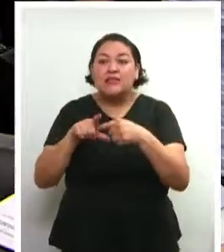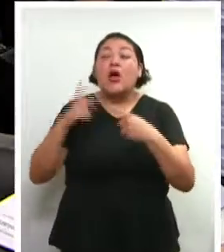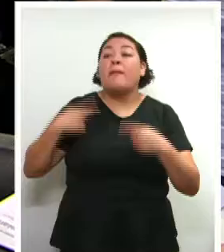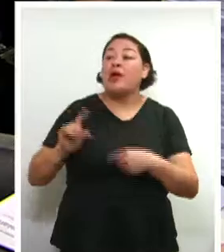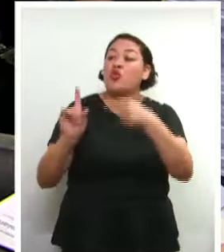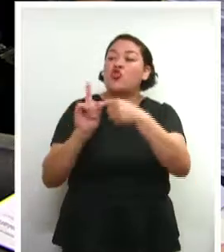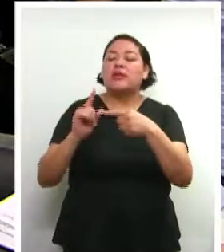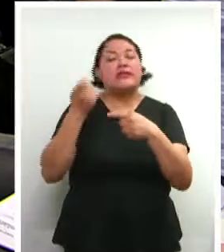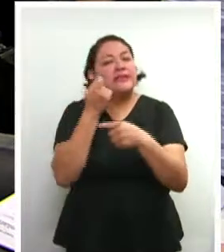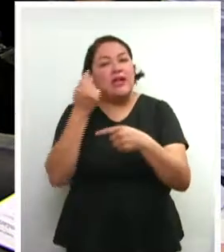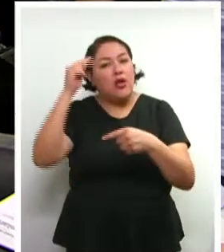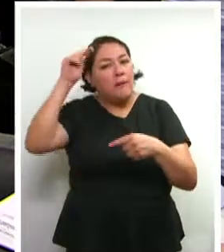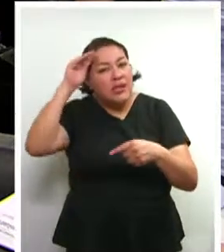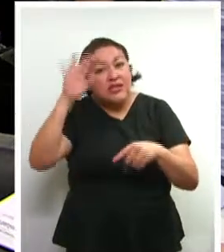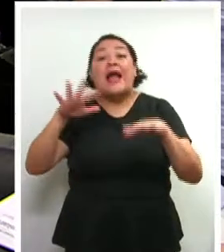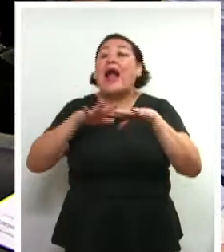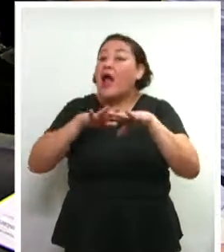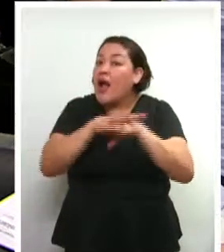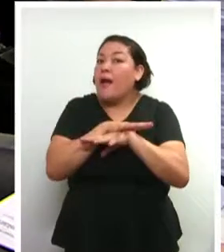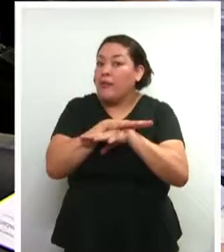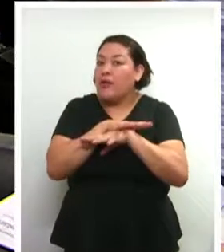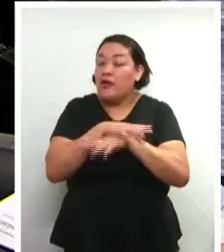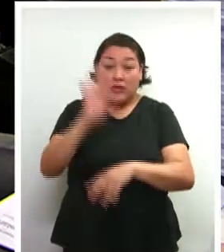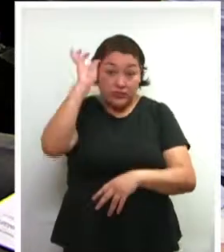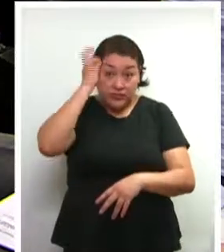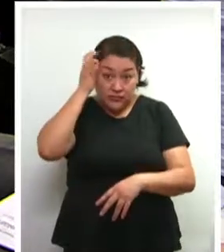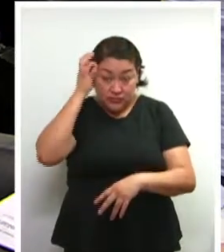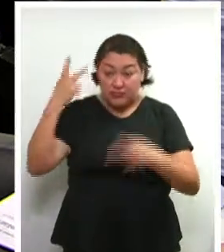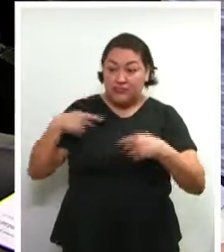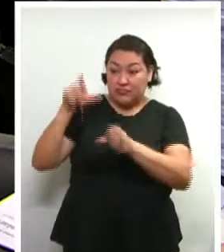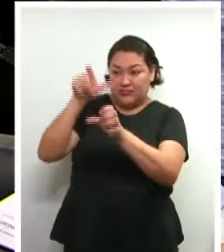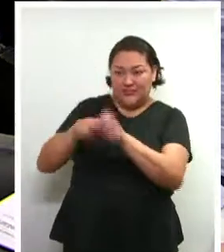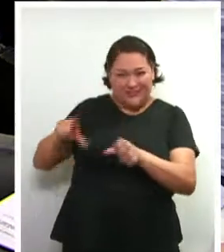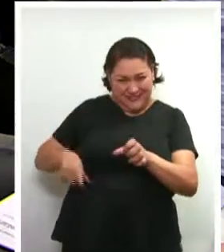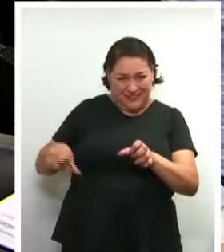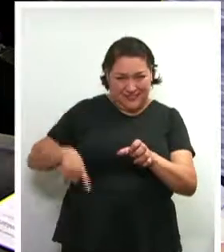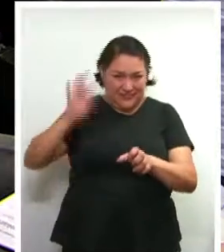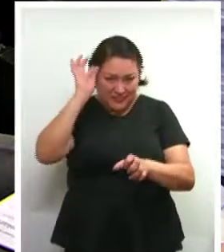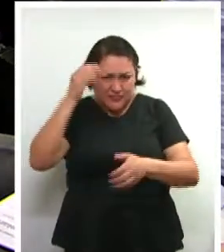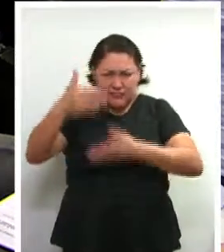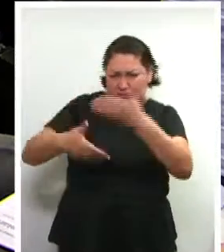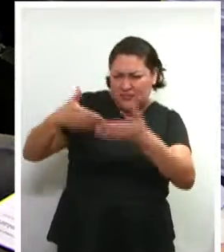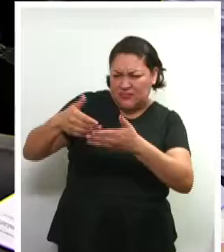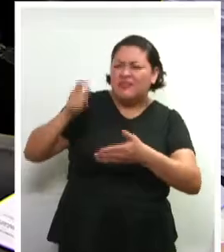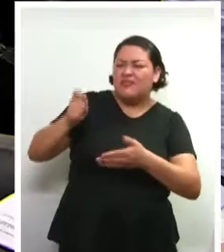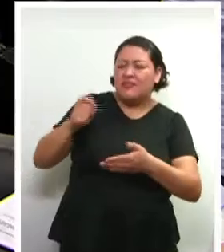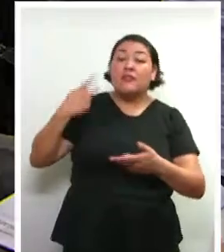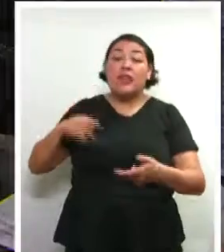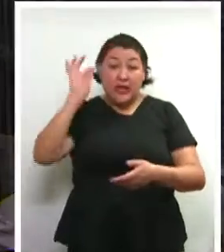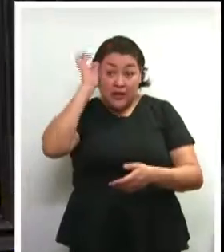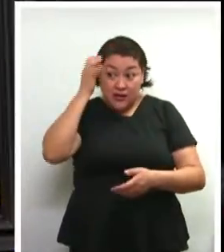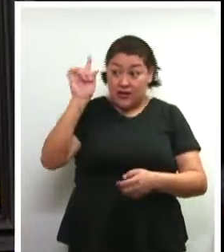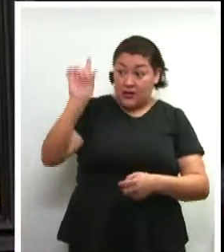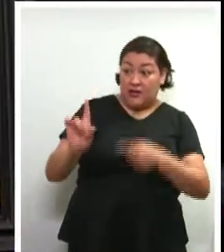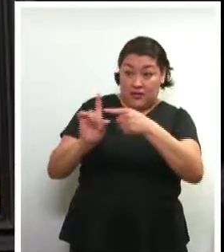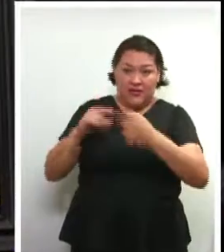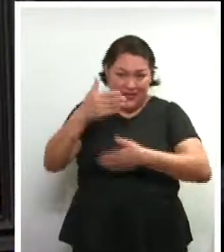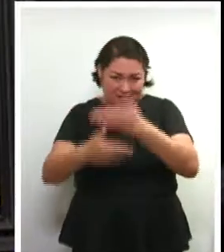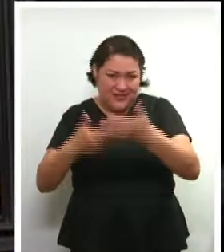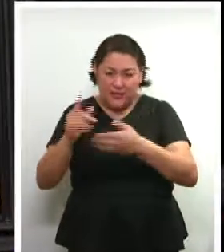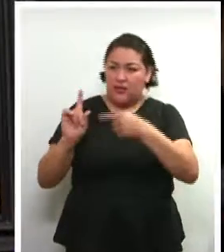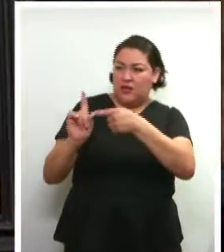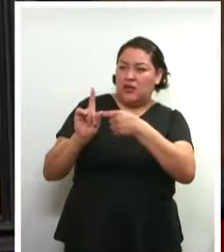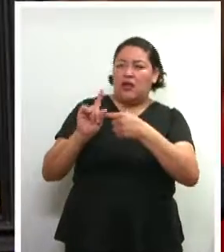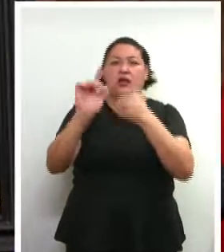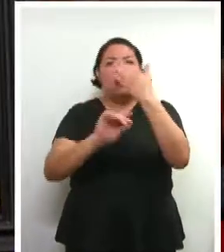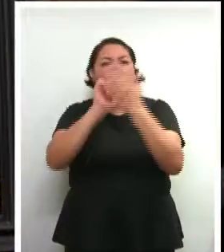el servicio público. Este no debe entenderse exclusivamente como la obligación que tiene el servidor para actuar en apego a